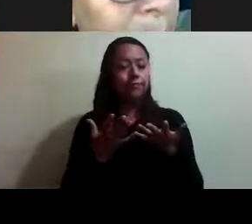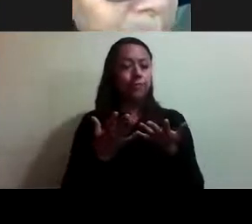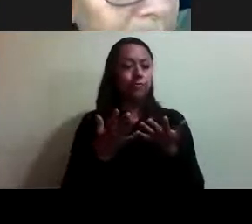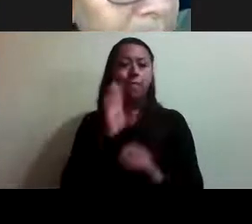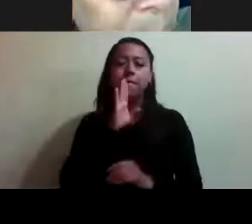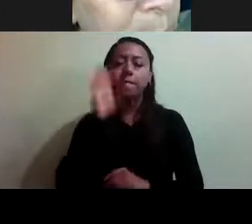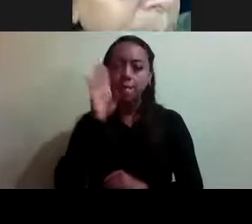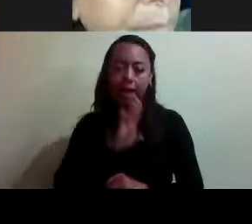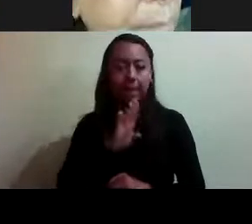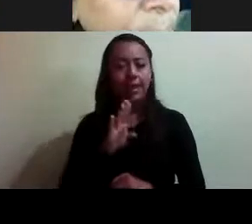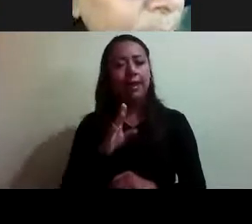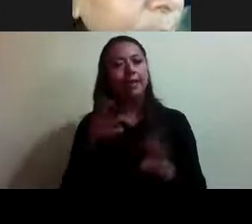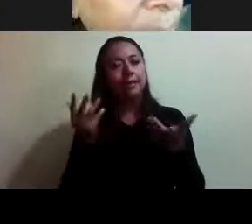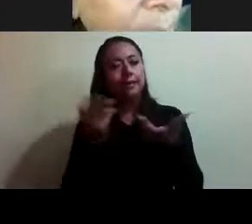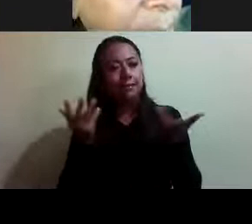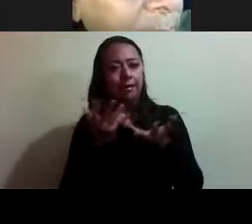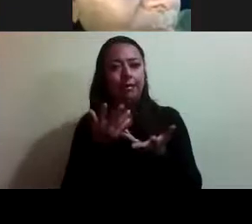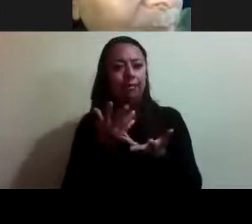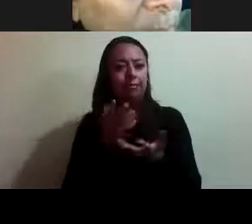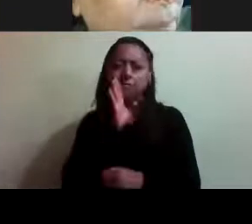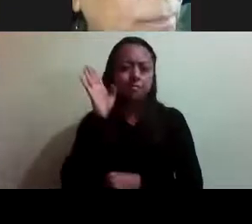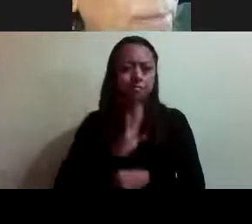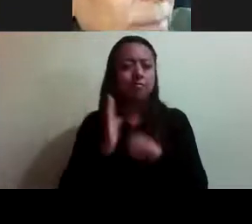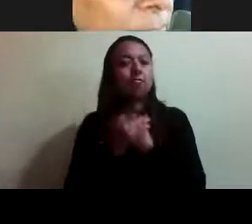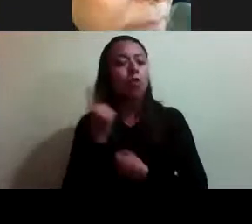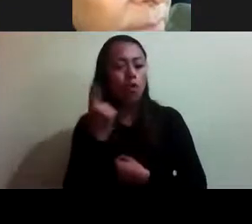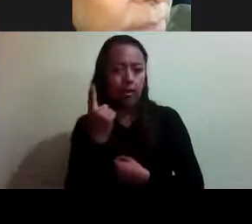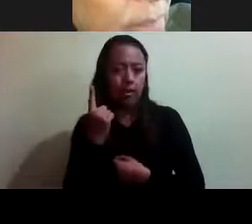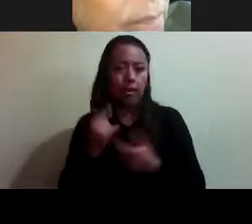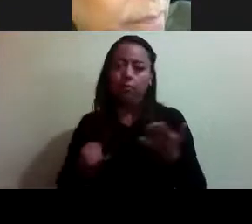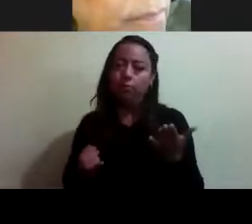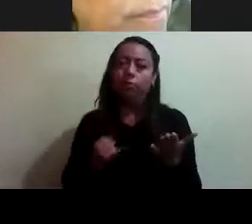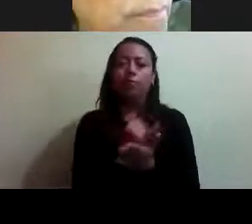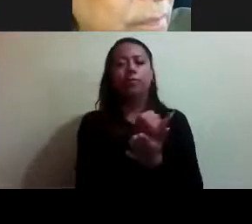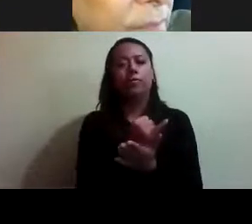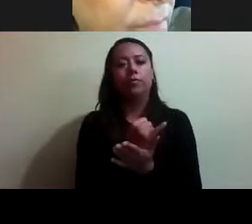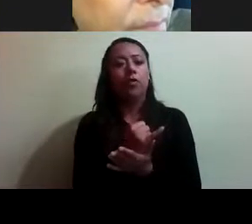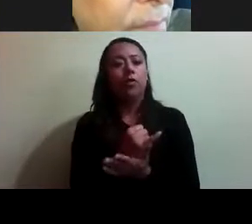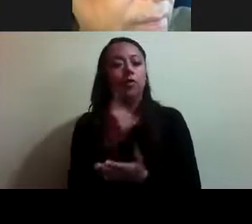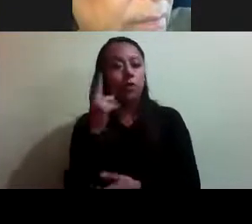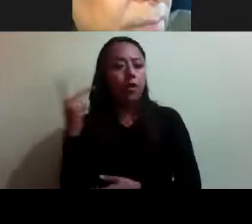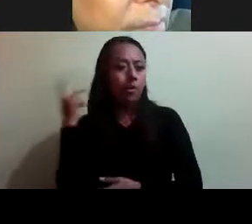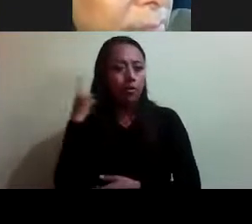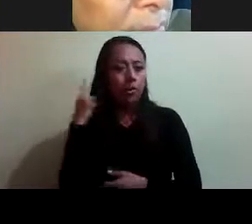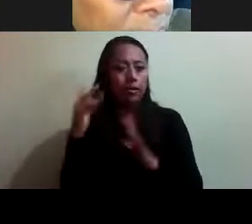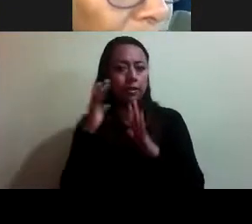una acción incorrecta por haber decidido generar una política de austeridad en el Congreso de la Ciudad